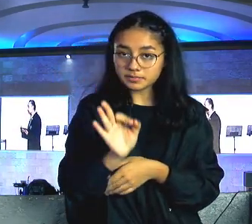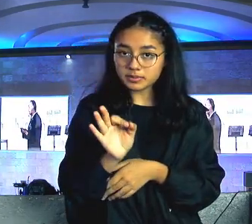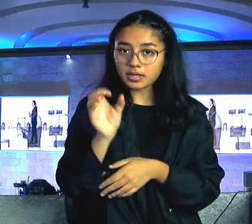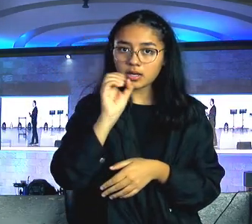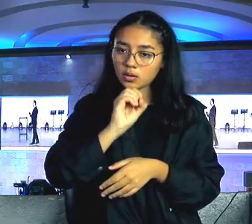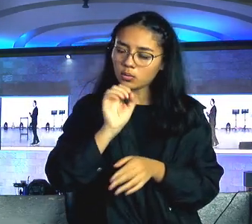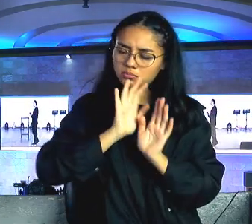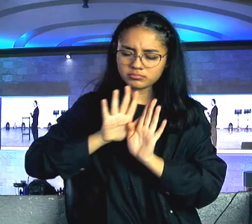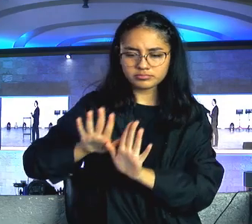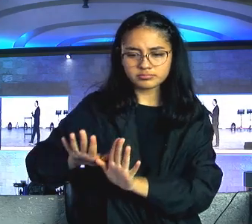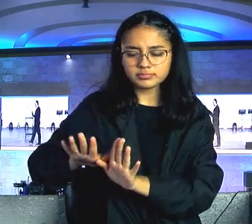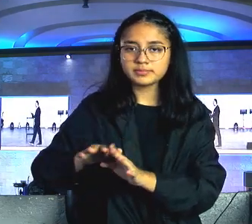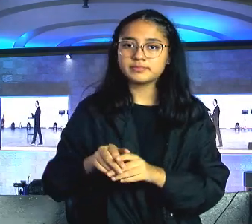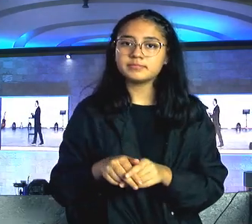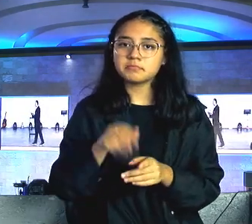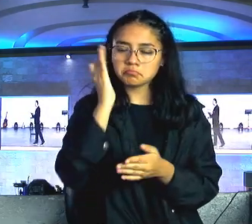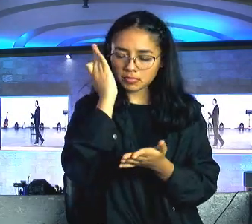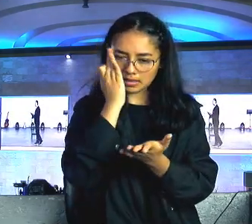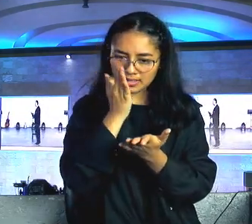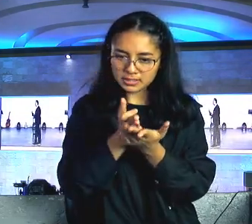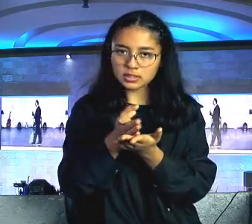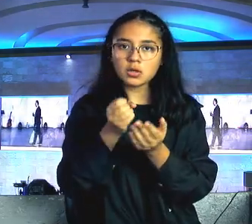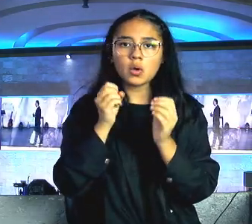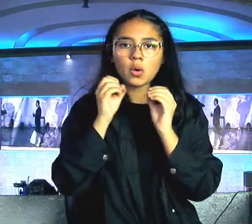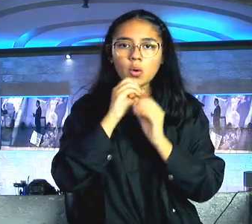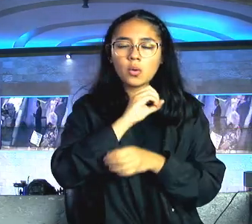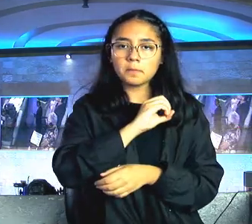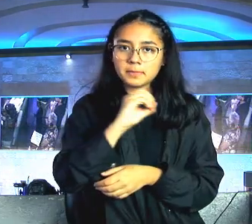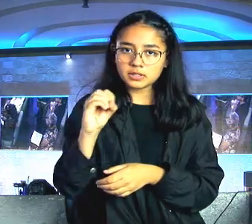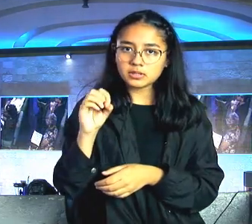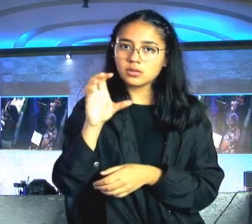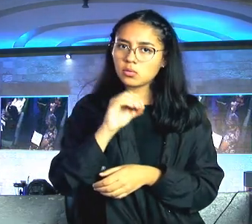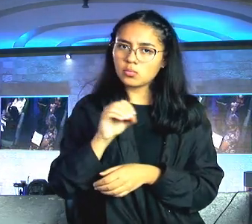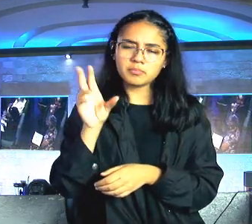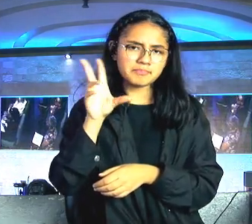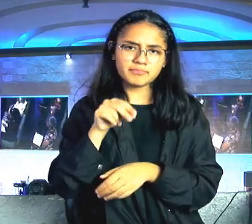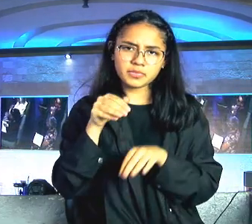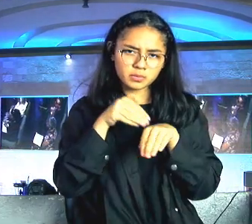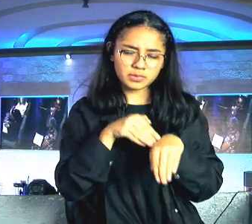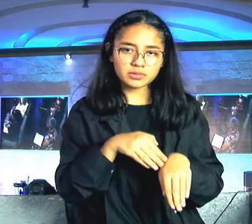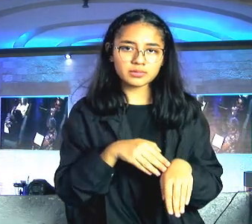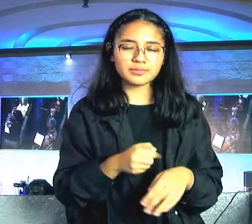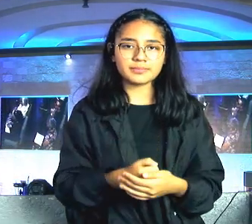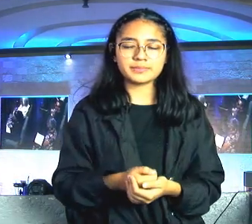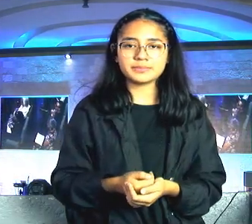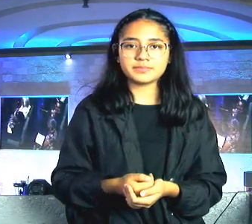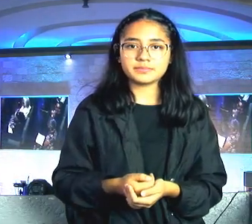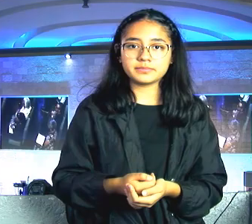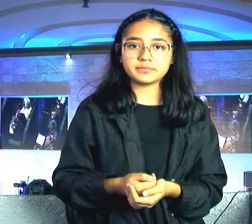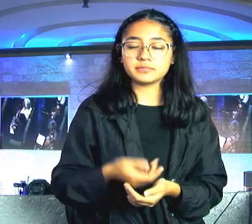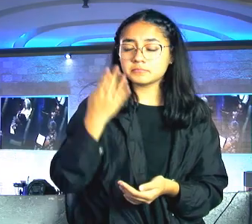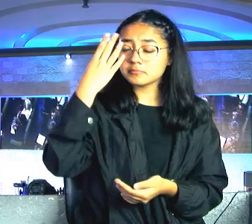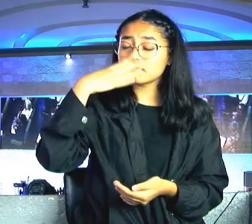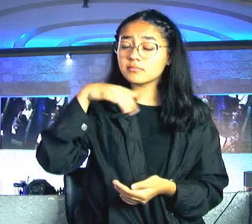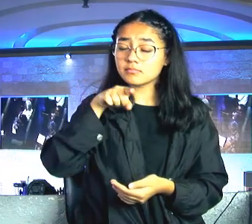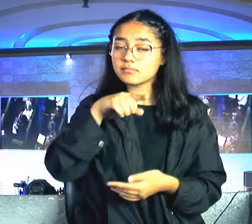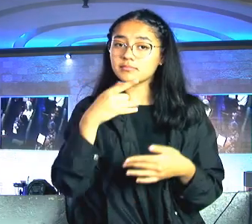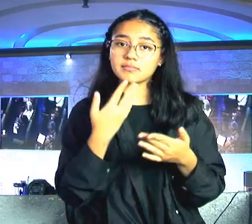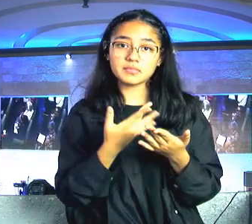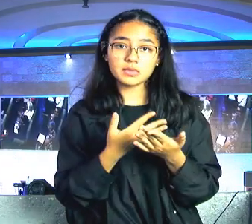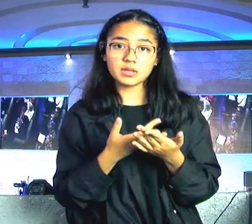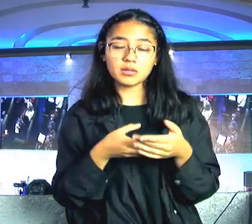decidir obedecerlo o no obedecerlo. Él sabe lo que te espera en un camino o en